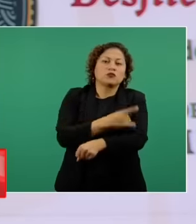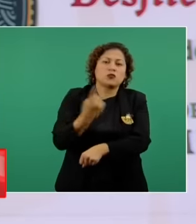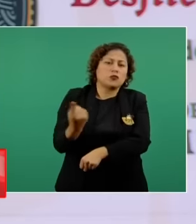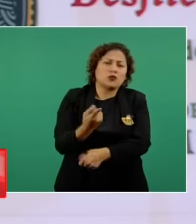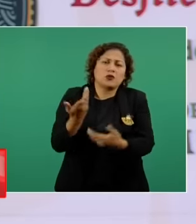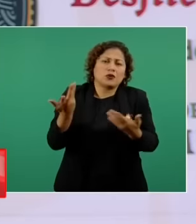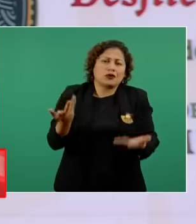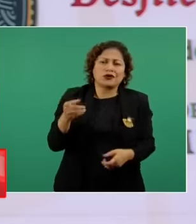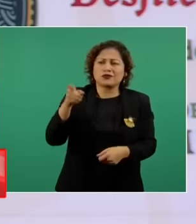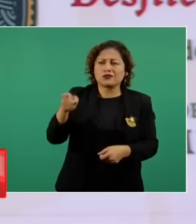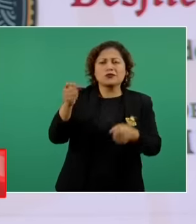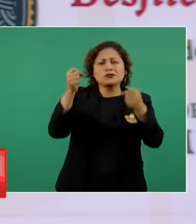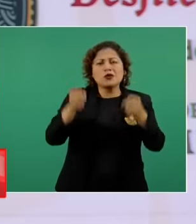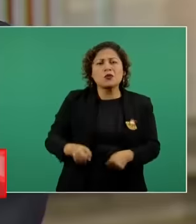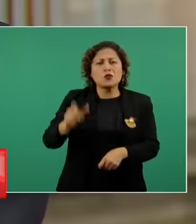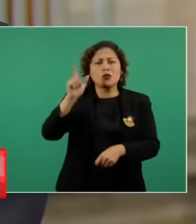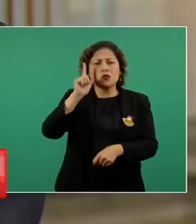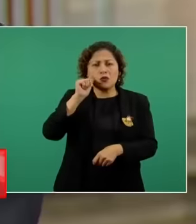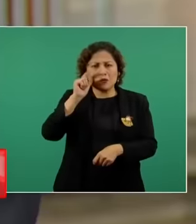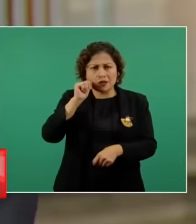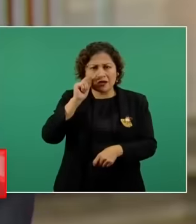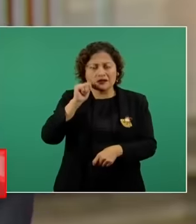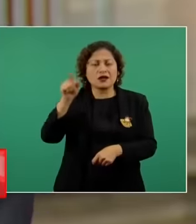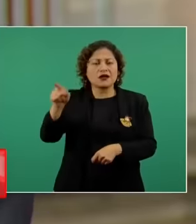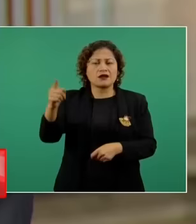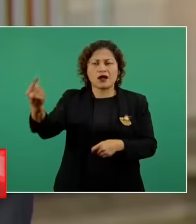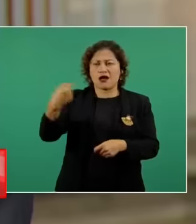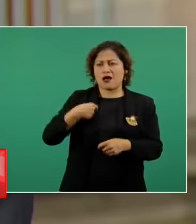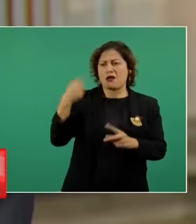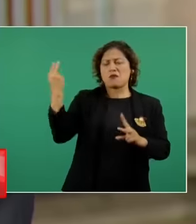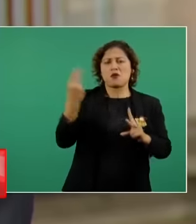morir y no puede retribuir